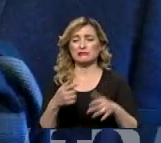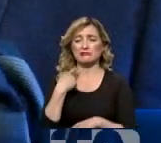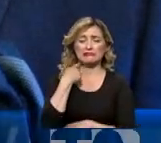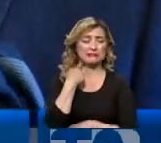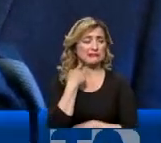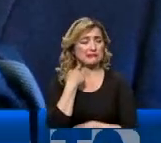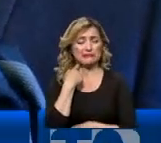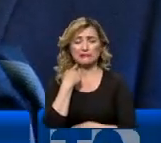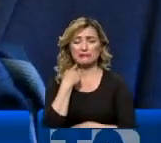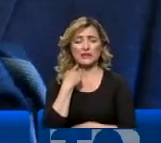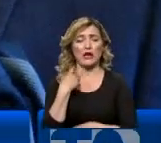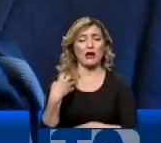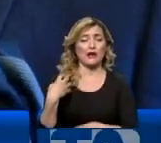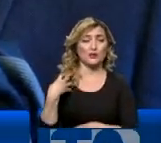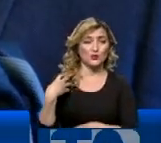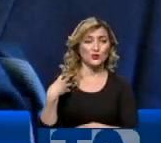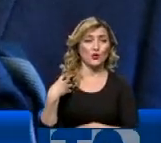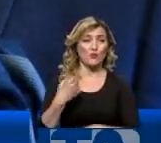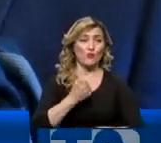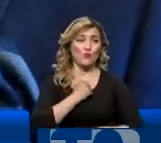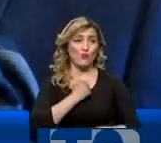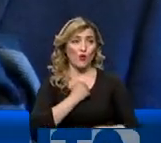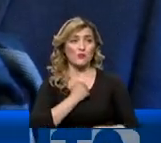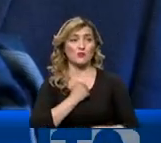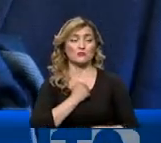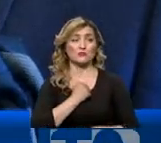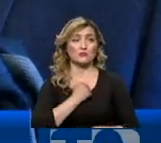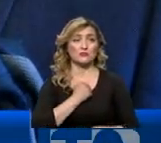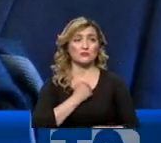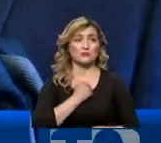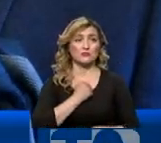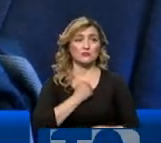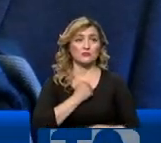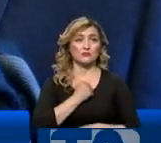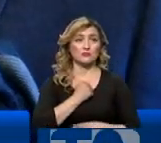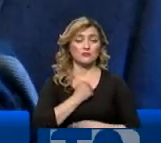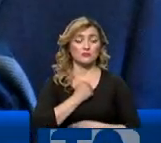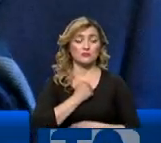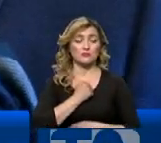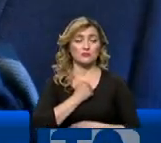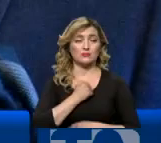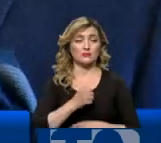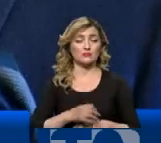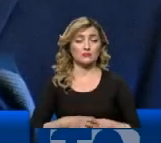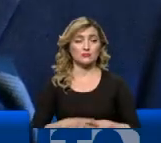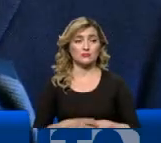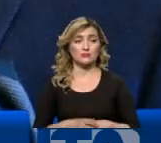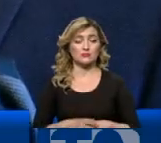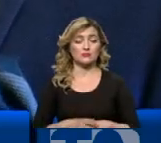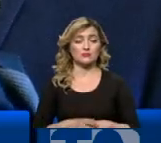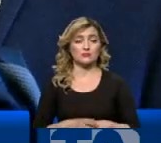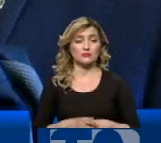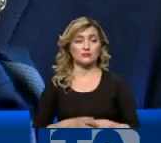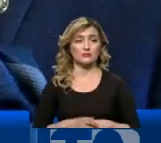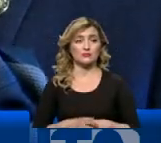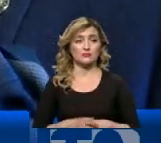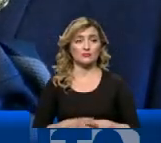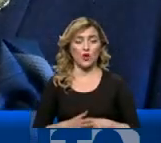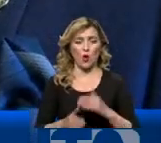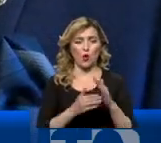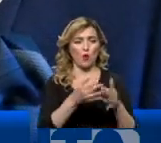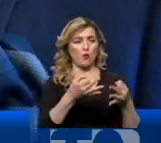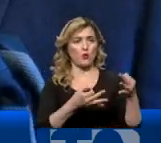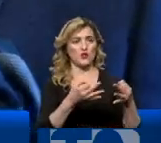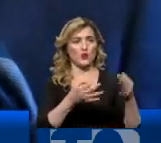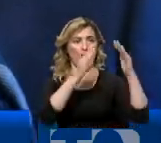hasta en prenda y en garantía propiedades, y eso están haciéndolos ya juicios